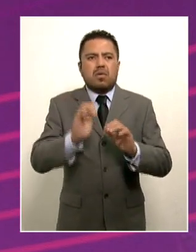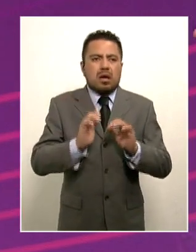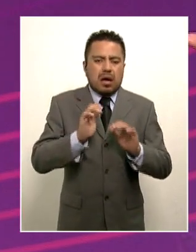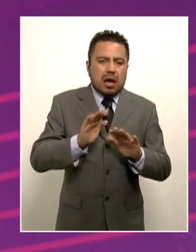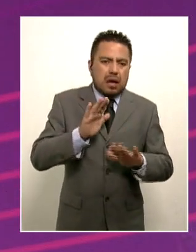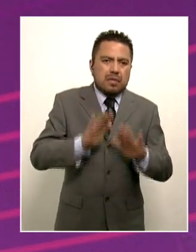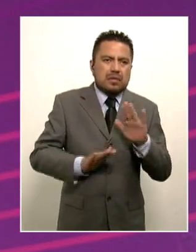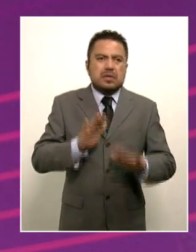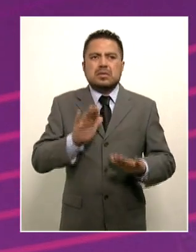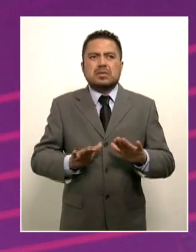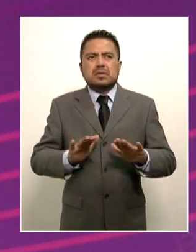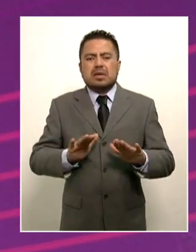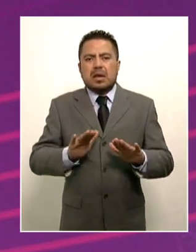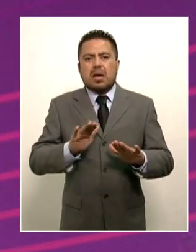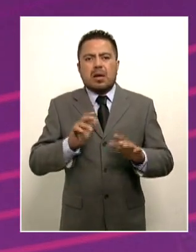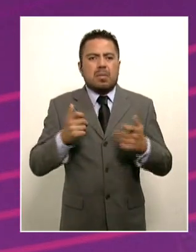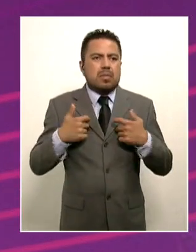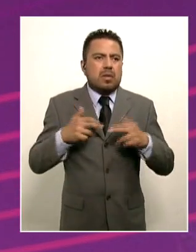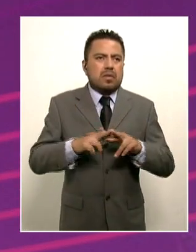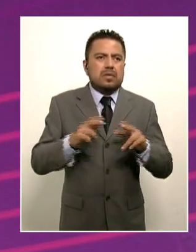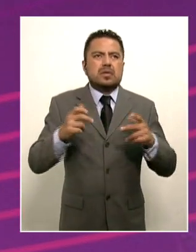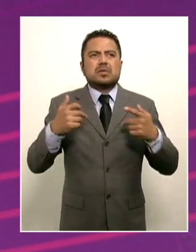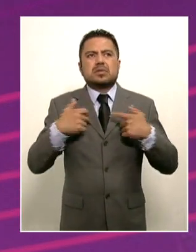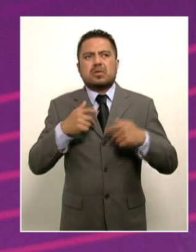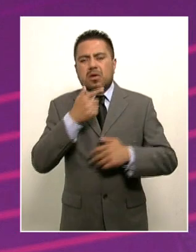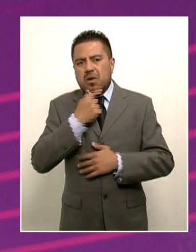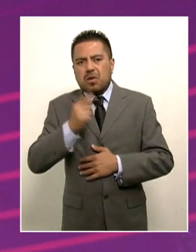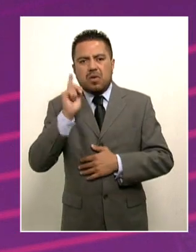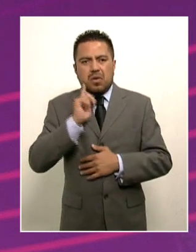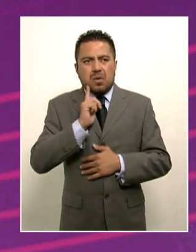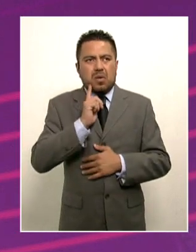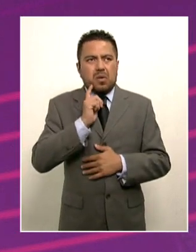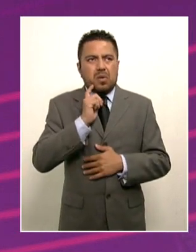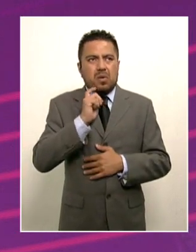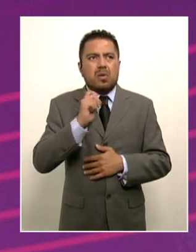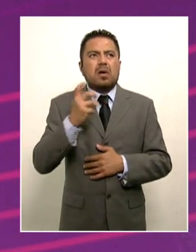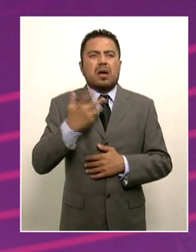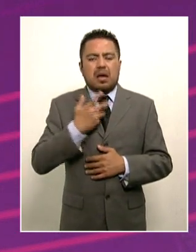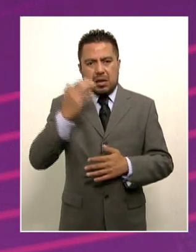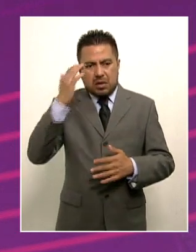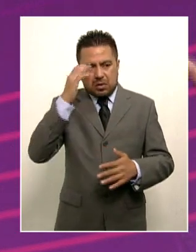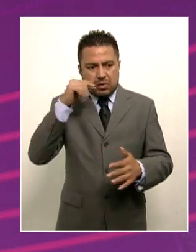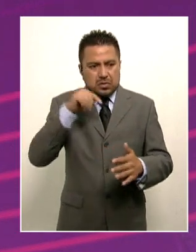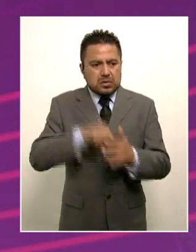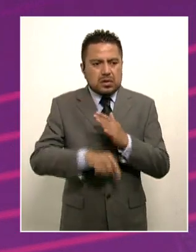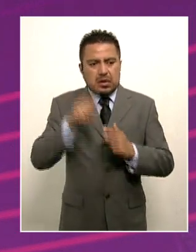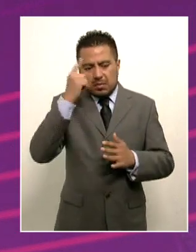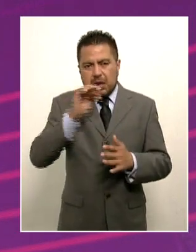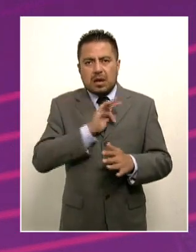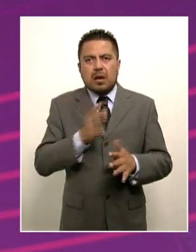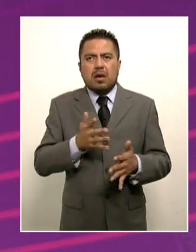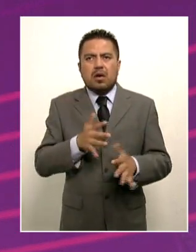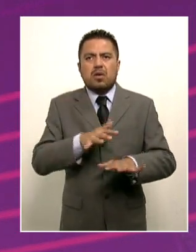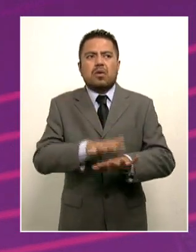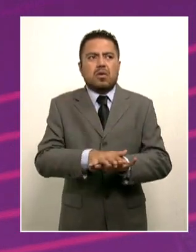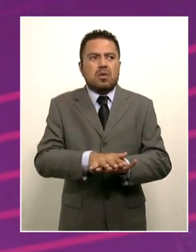veces es un profesor, una maestra, una profesora que tenga el conocimiento para incorporar. Es decir, el